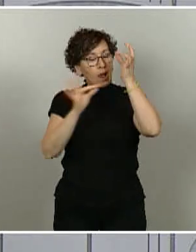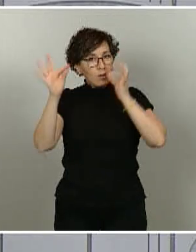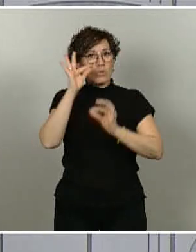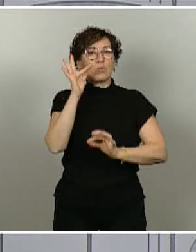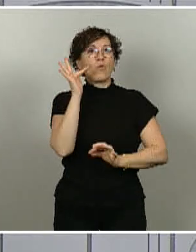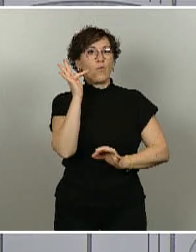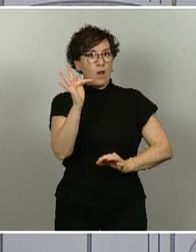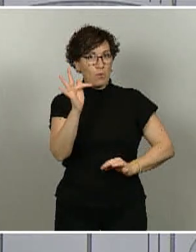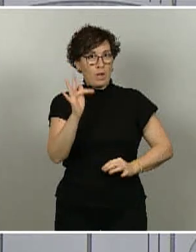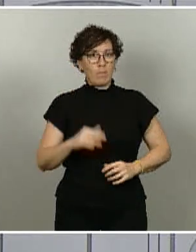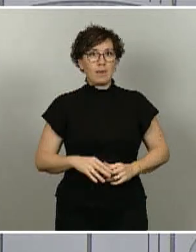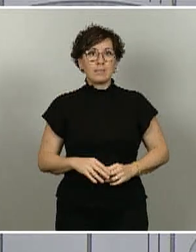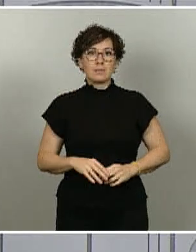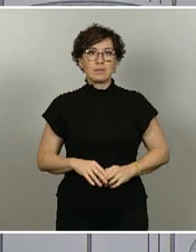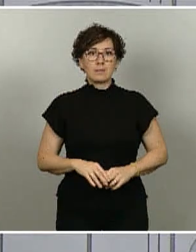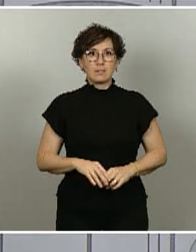Ayer